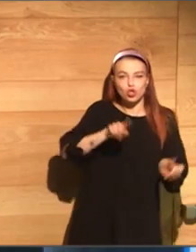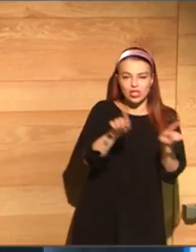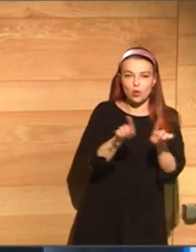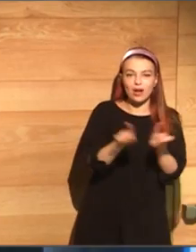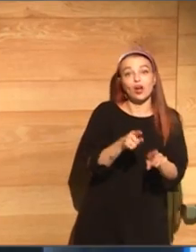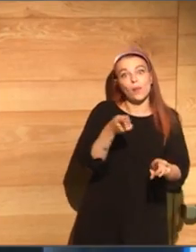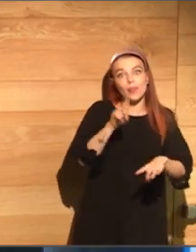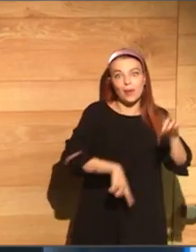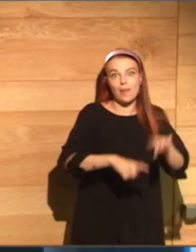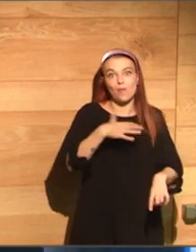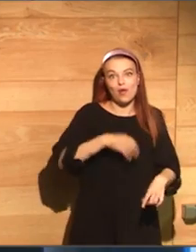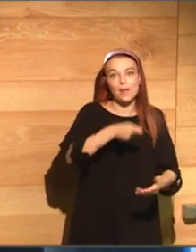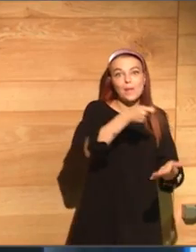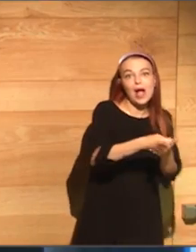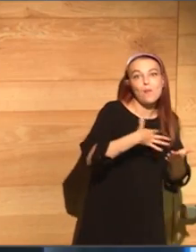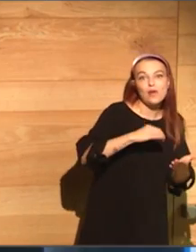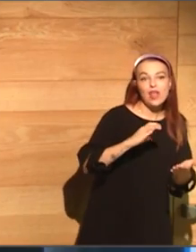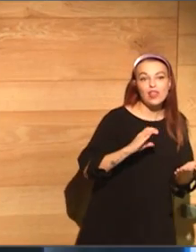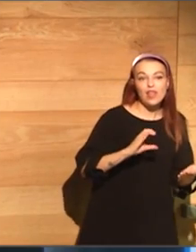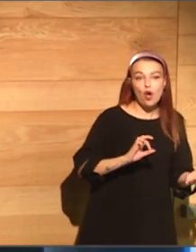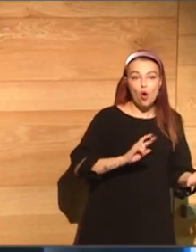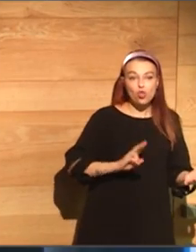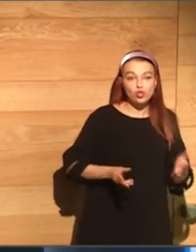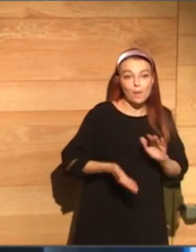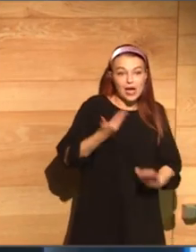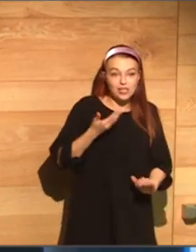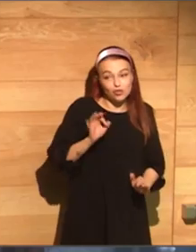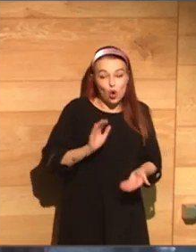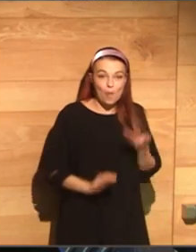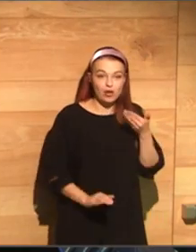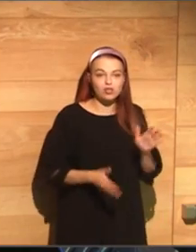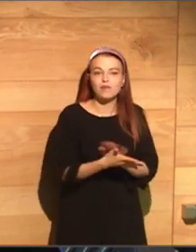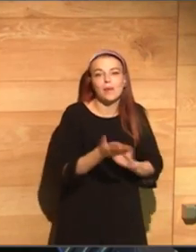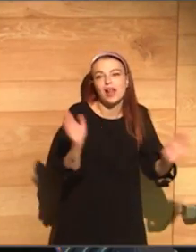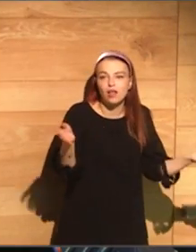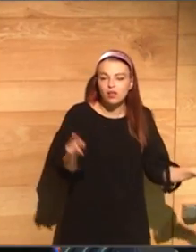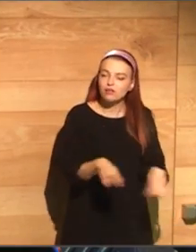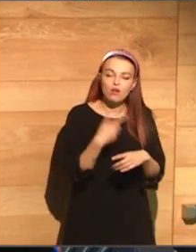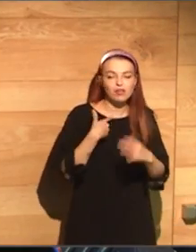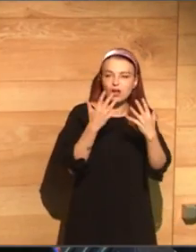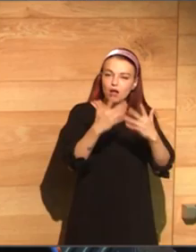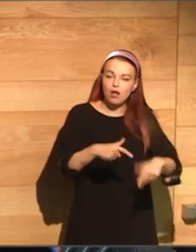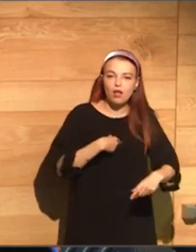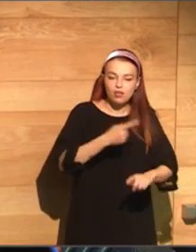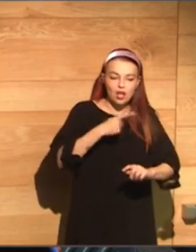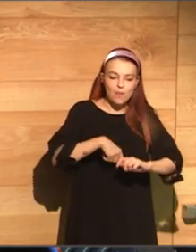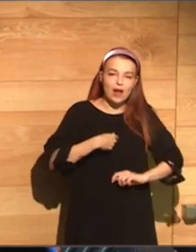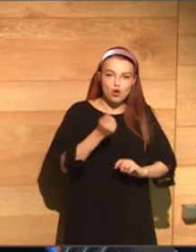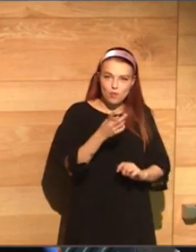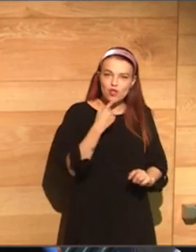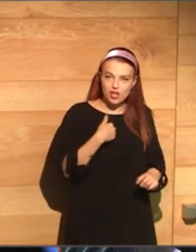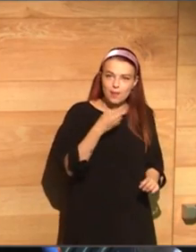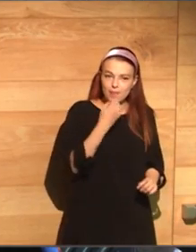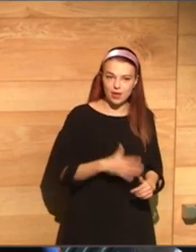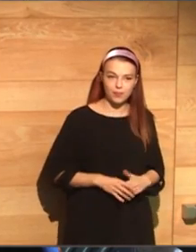CO2 o menos CO2. Es que eso al final es eso. O sea, al final es dame uno que me dé bien al final, de CO2. Tú tienes el oxígeno que pagas. Claro, exactamente,